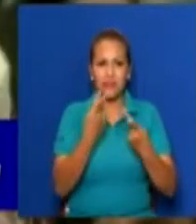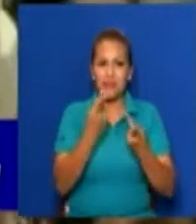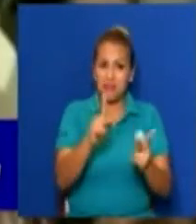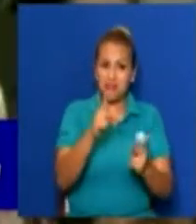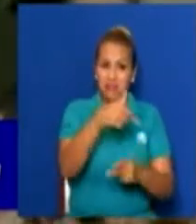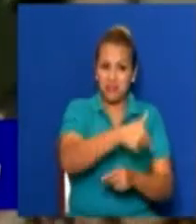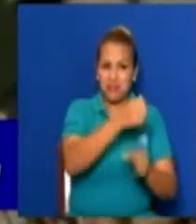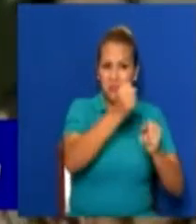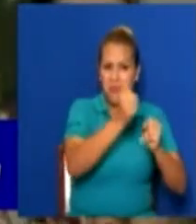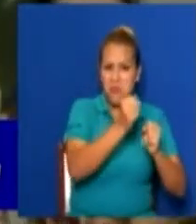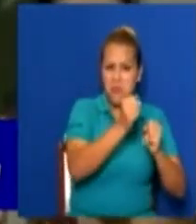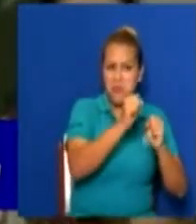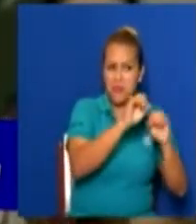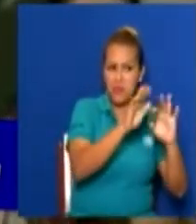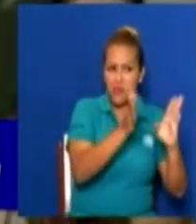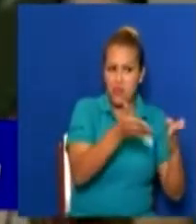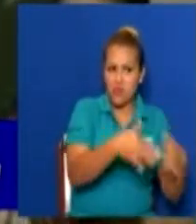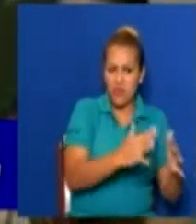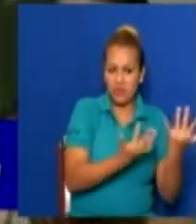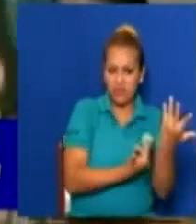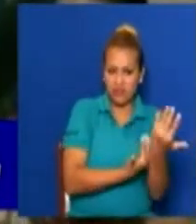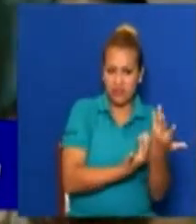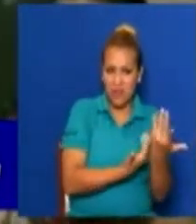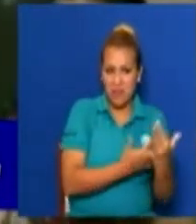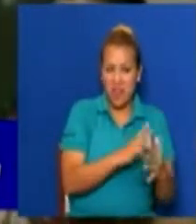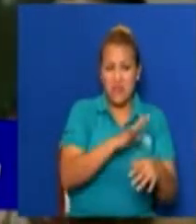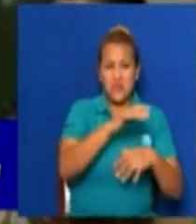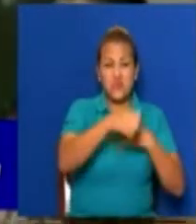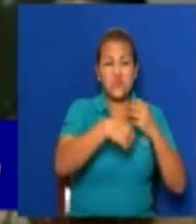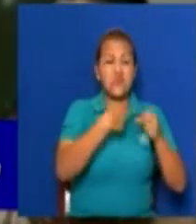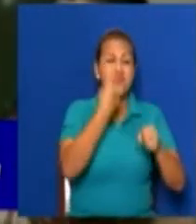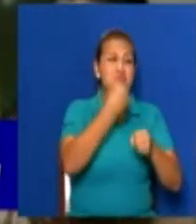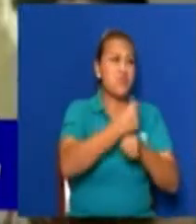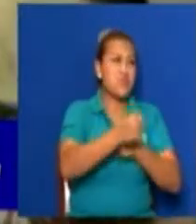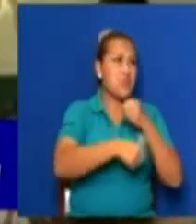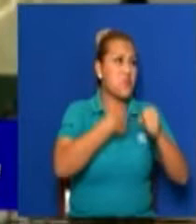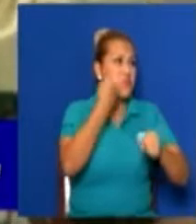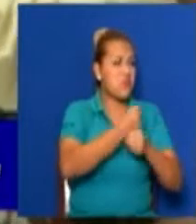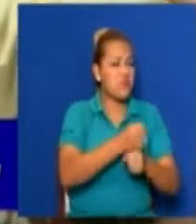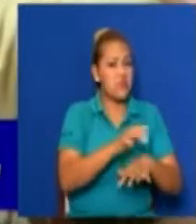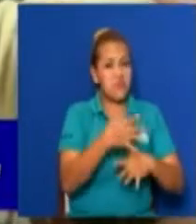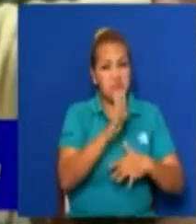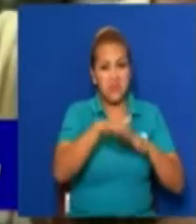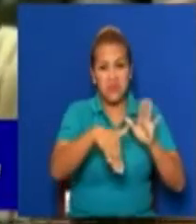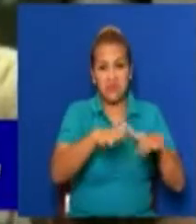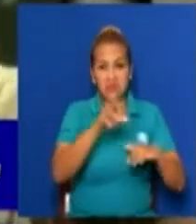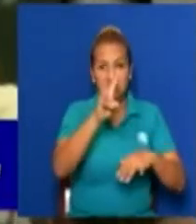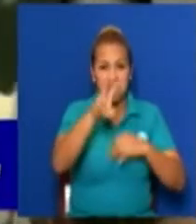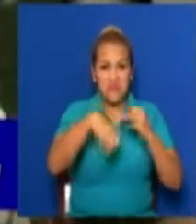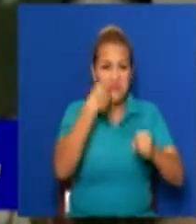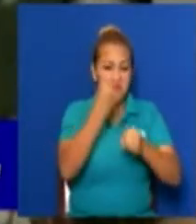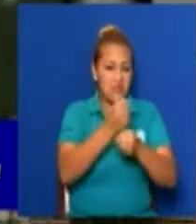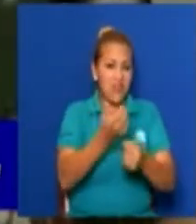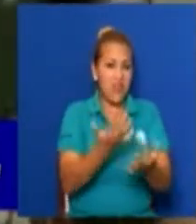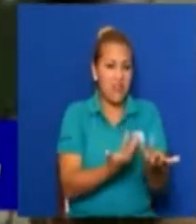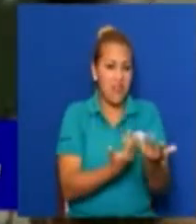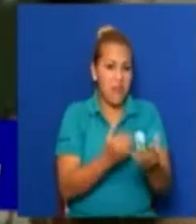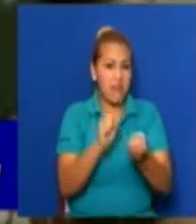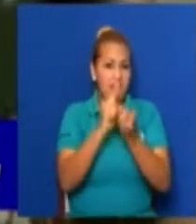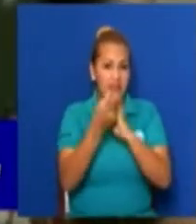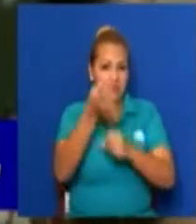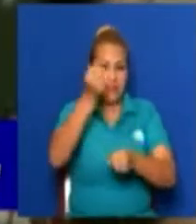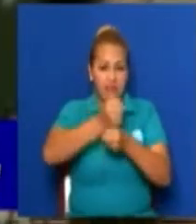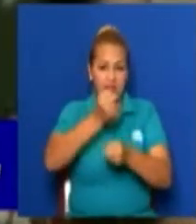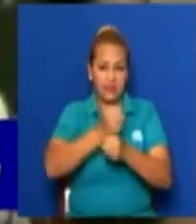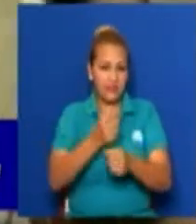termino diciendo que la discriminación de la mujer no es que comenzó en el siglo XX o en el siglo